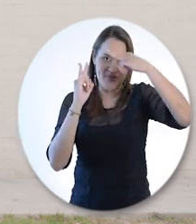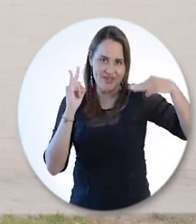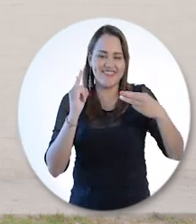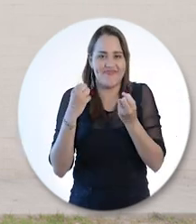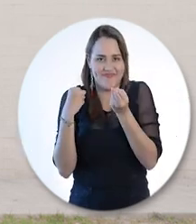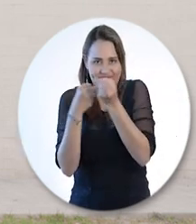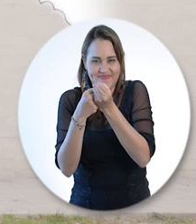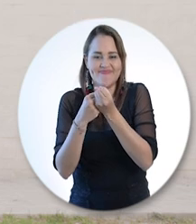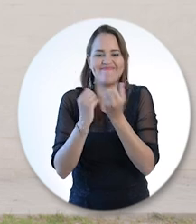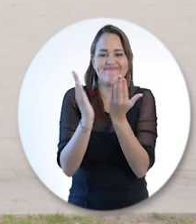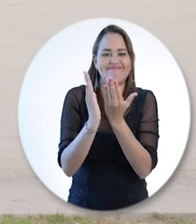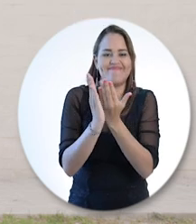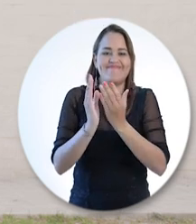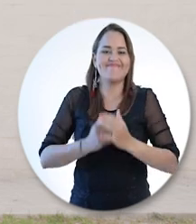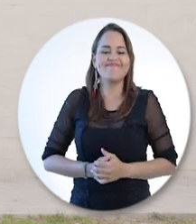Magdalena.